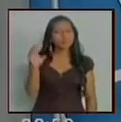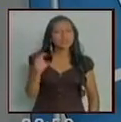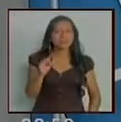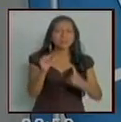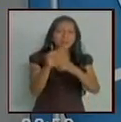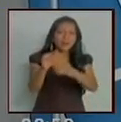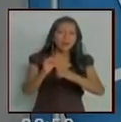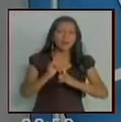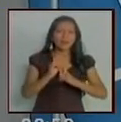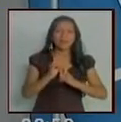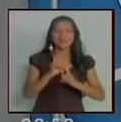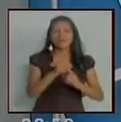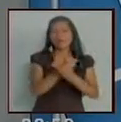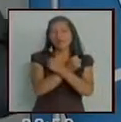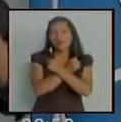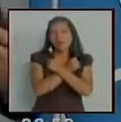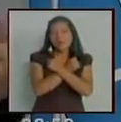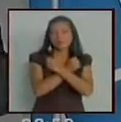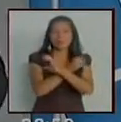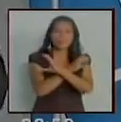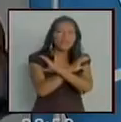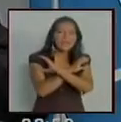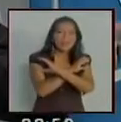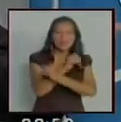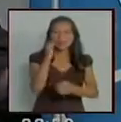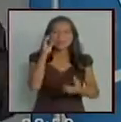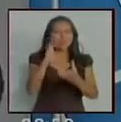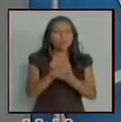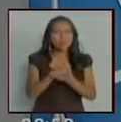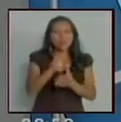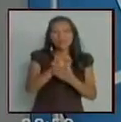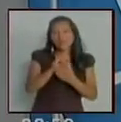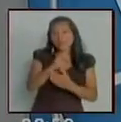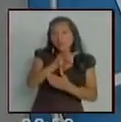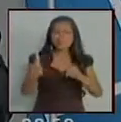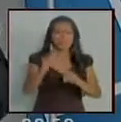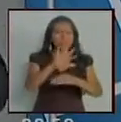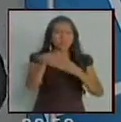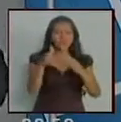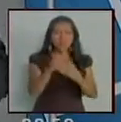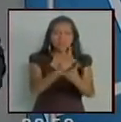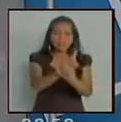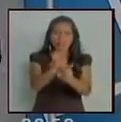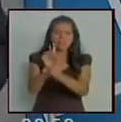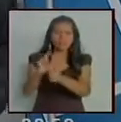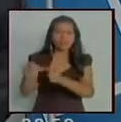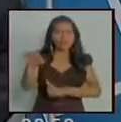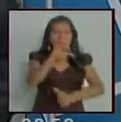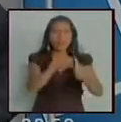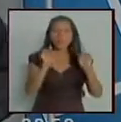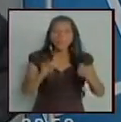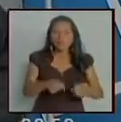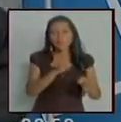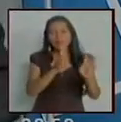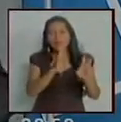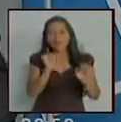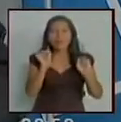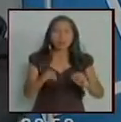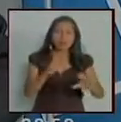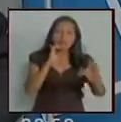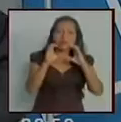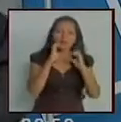un te quiero de la esposa, o usted lo expresa a viva voz ante los suyos. Puede conversar, puede dialogar,